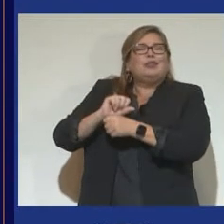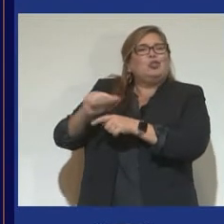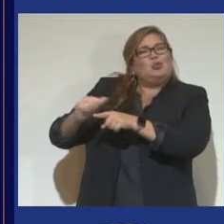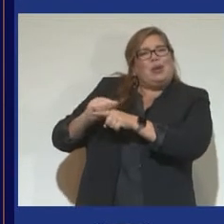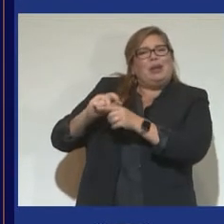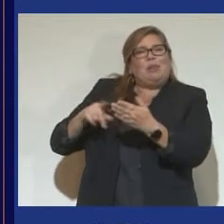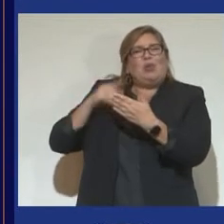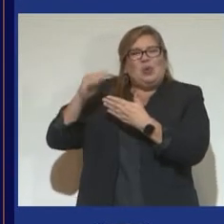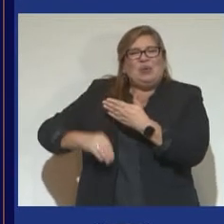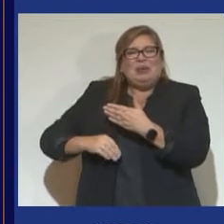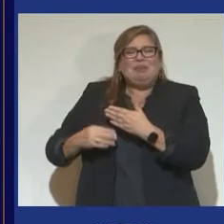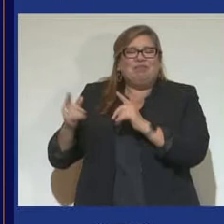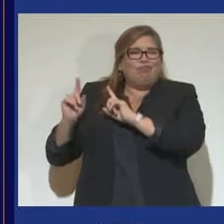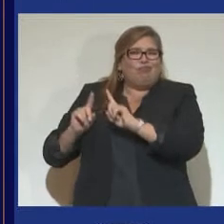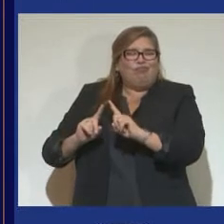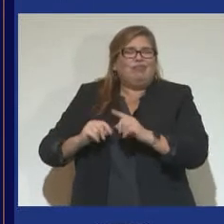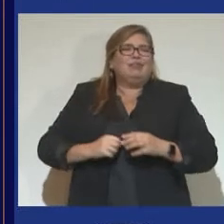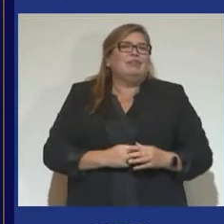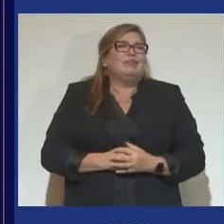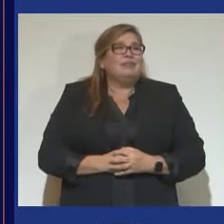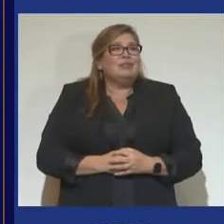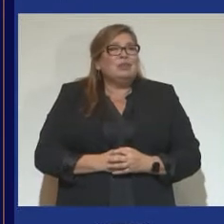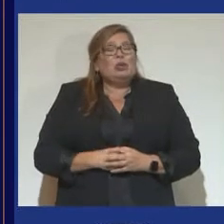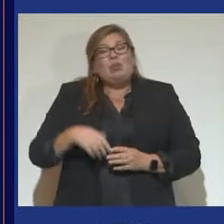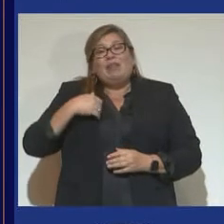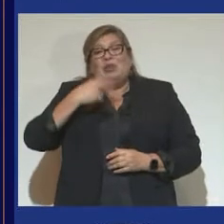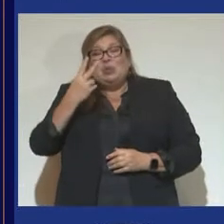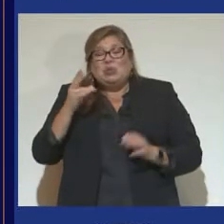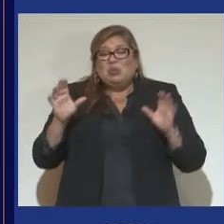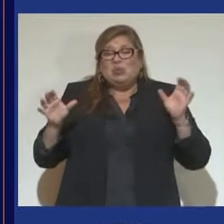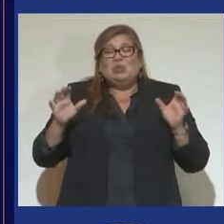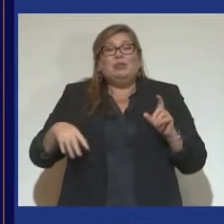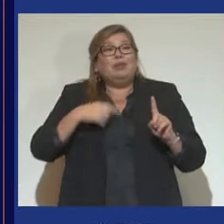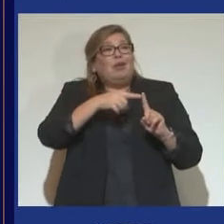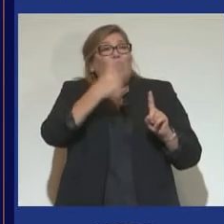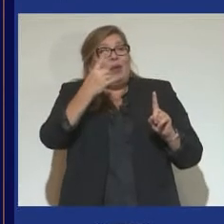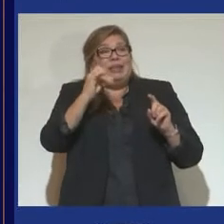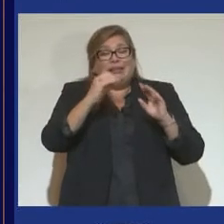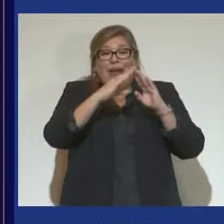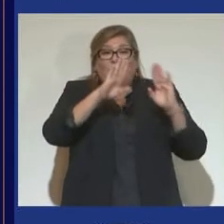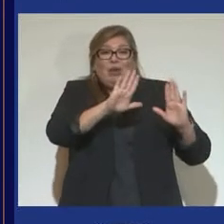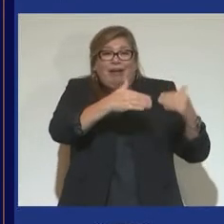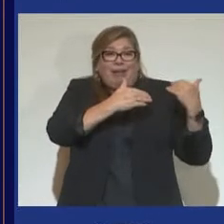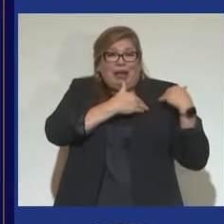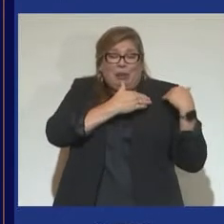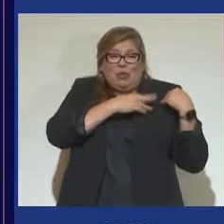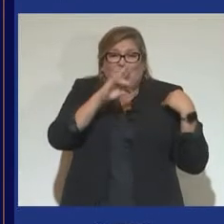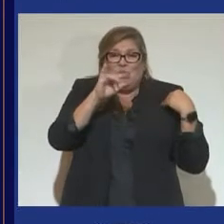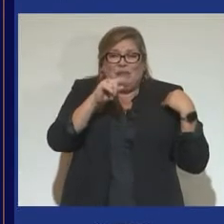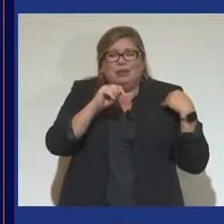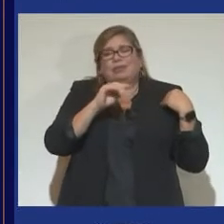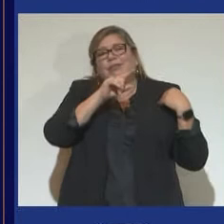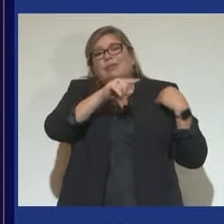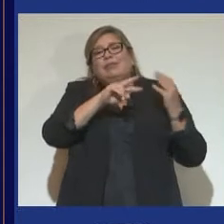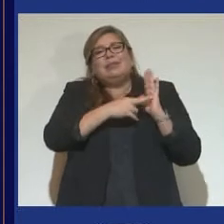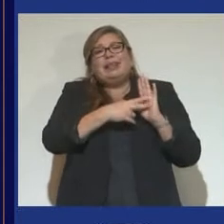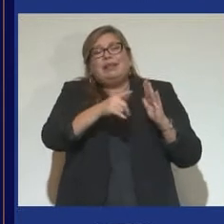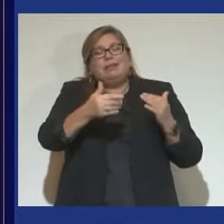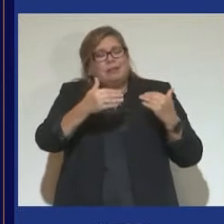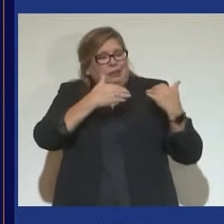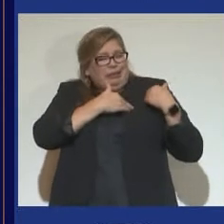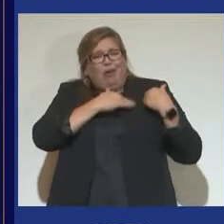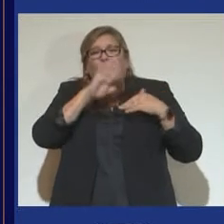aprendizaje entonces dos cosas más uno es crear esta unidad de responsabilidad de nuevas viviendas a todo nivel del